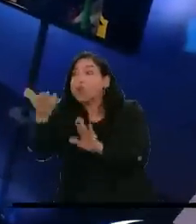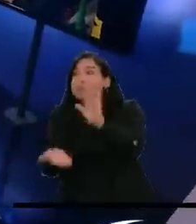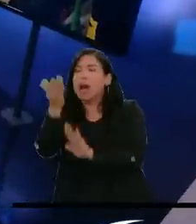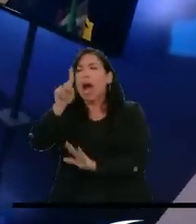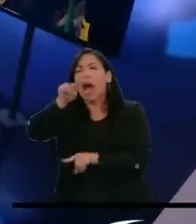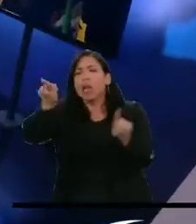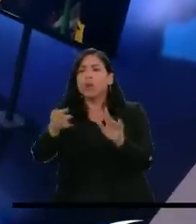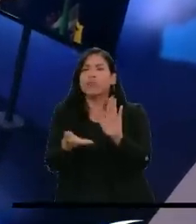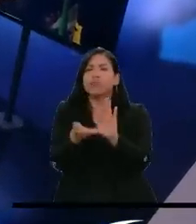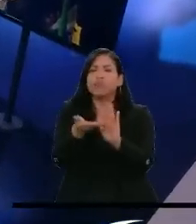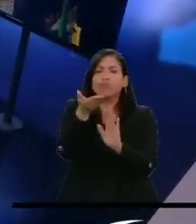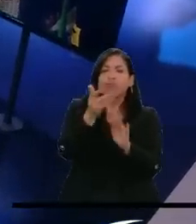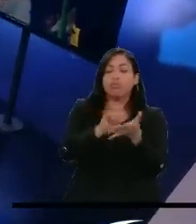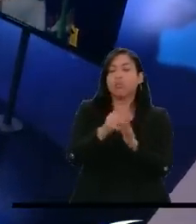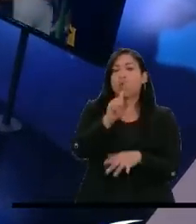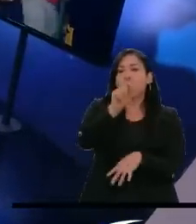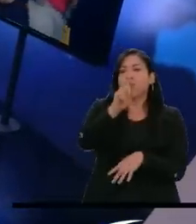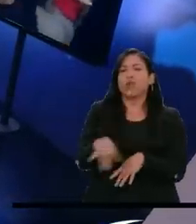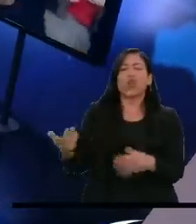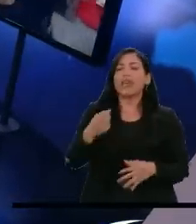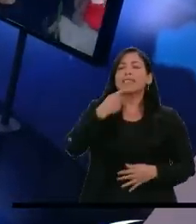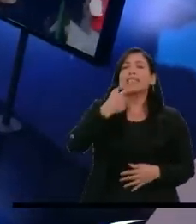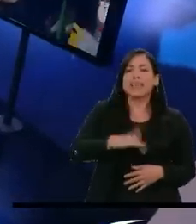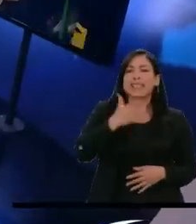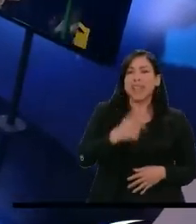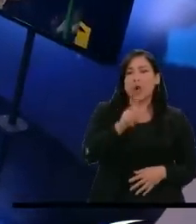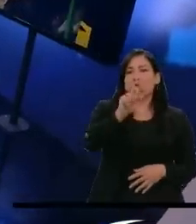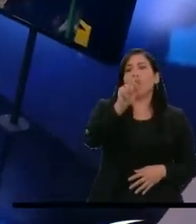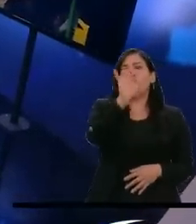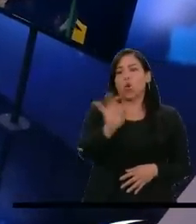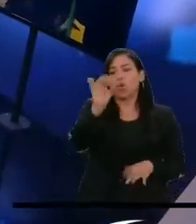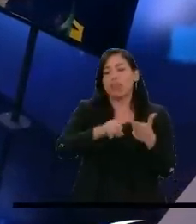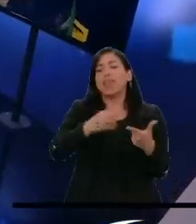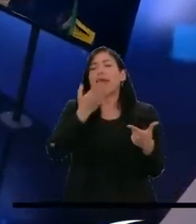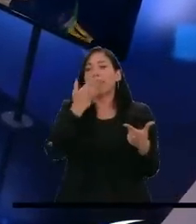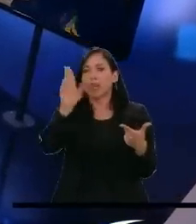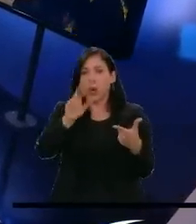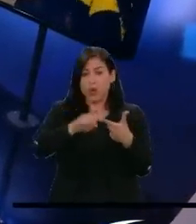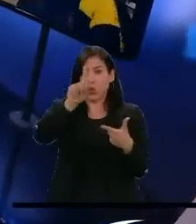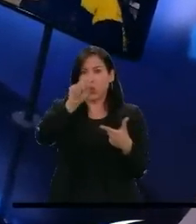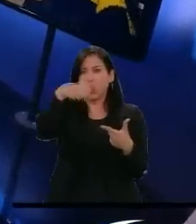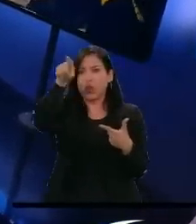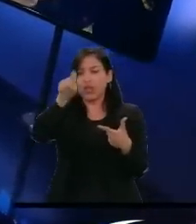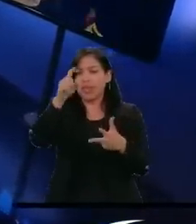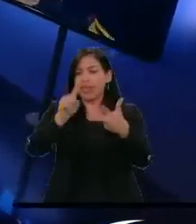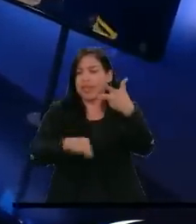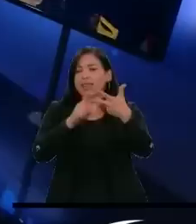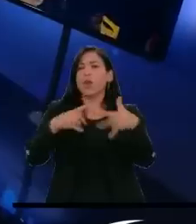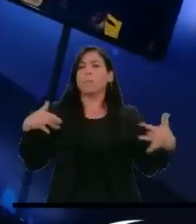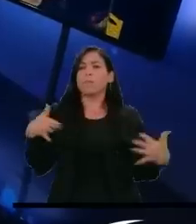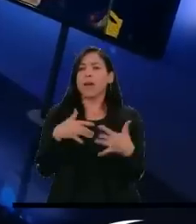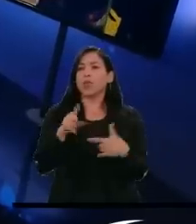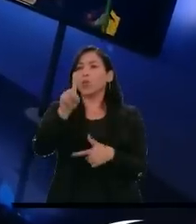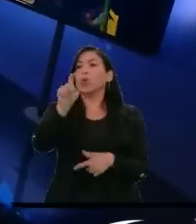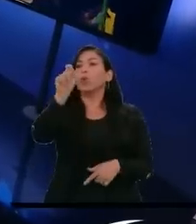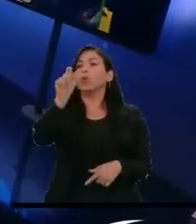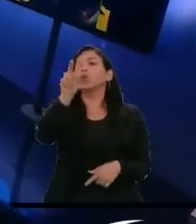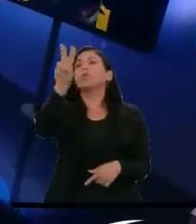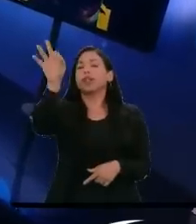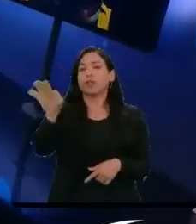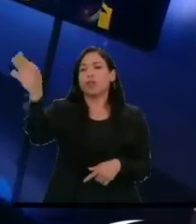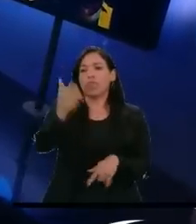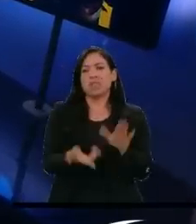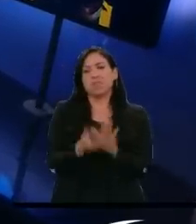uno, donde menos subió, se encuentra Sincelejo 1%, Riohacha 1,16%. Y la tercera, Valledupar